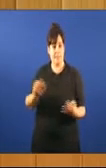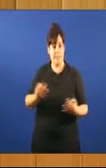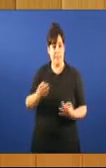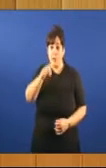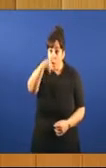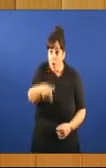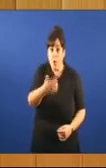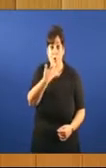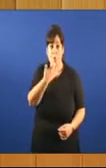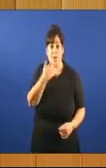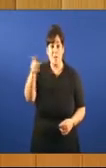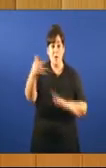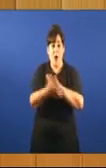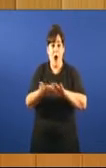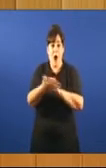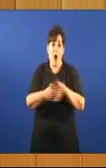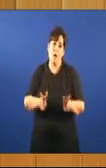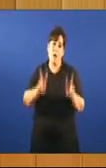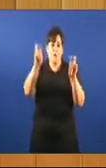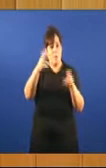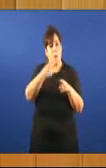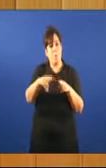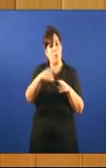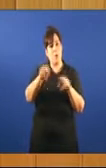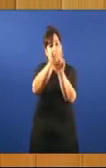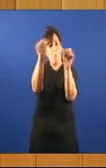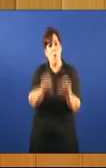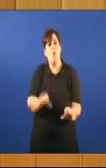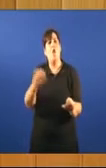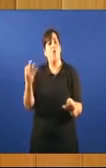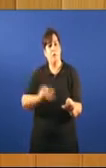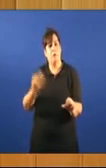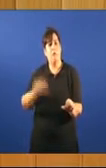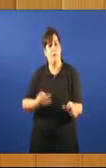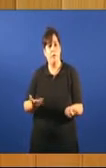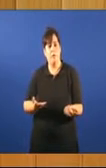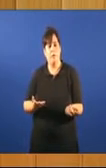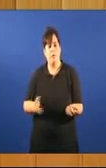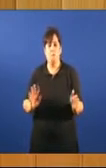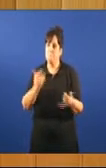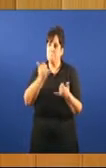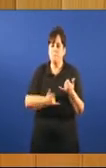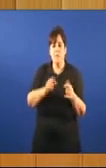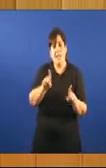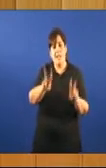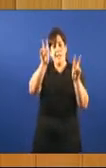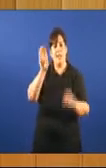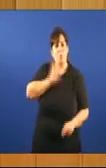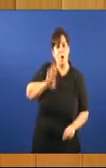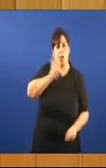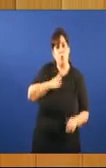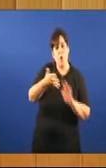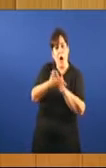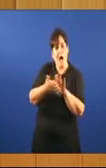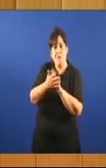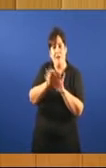da exemplaridade da política, aínda que, curiosamente, esqueceu falar da corrupción. Pois